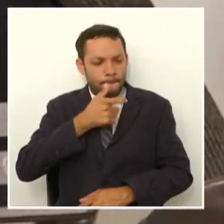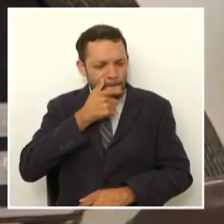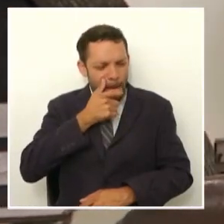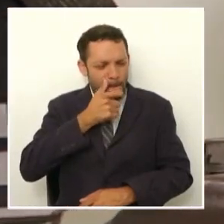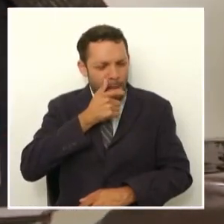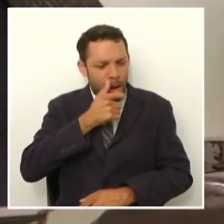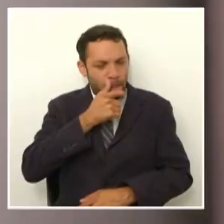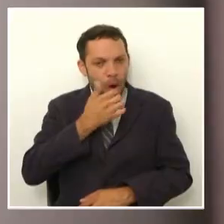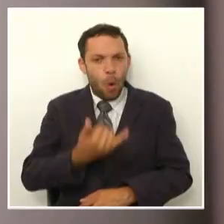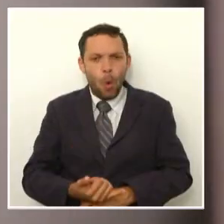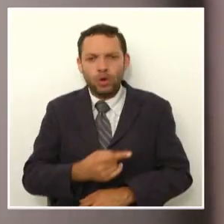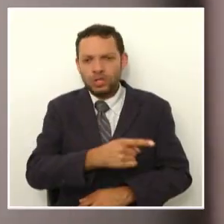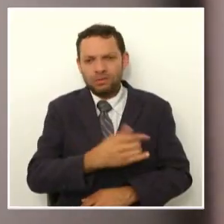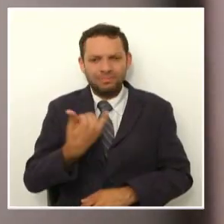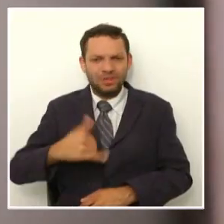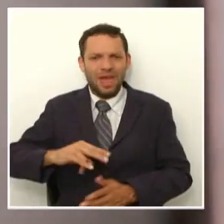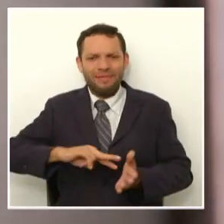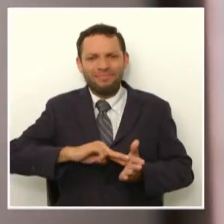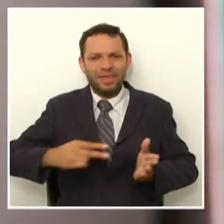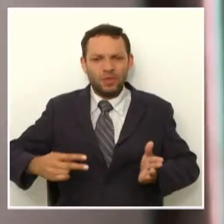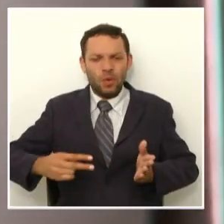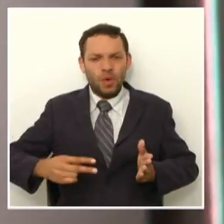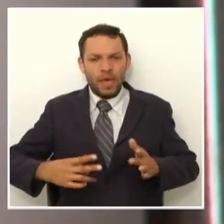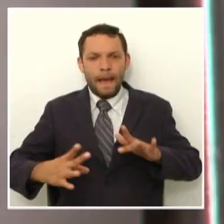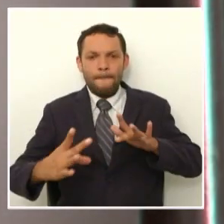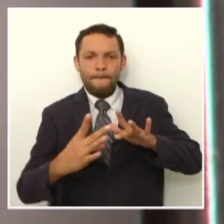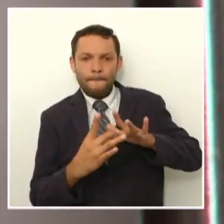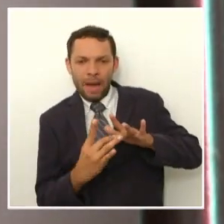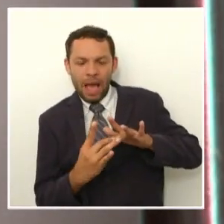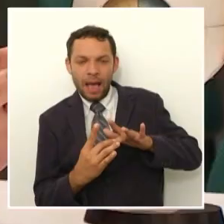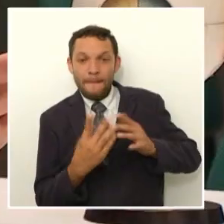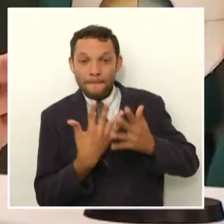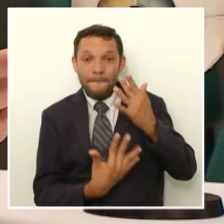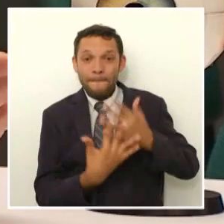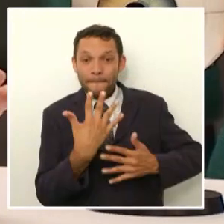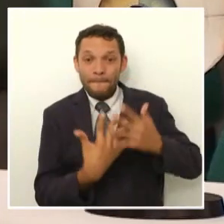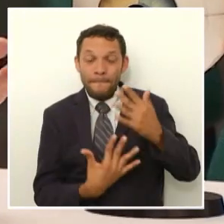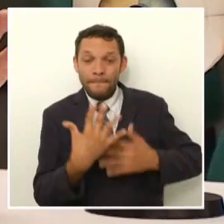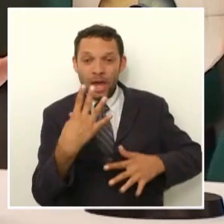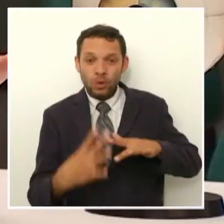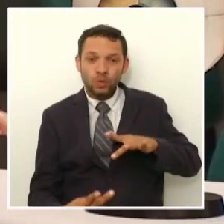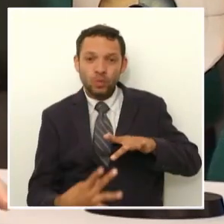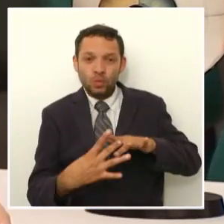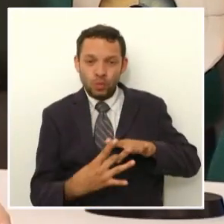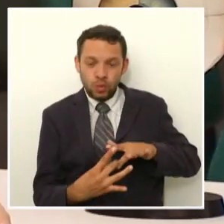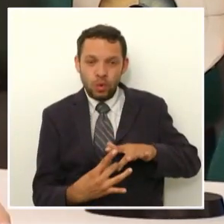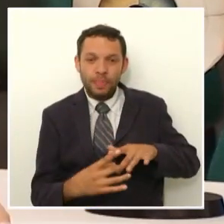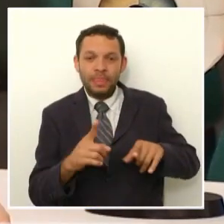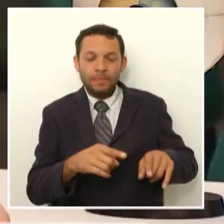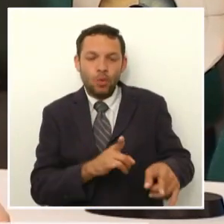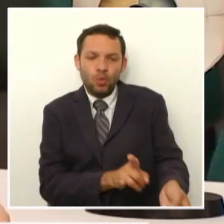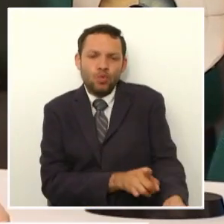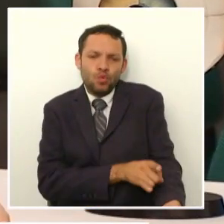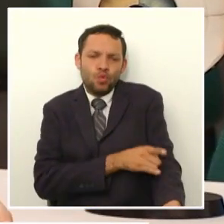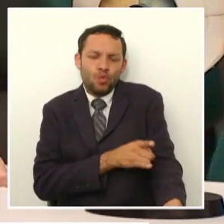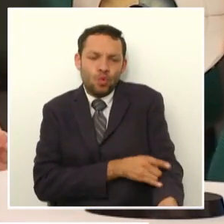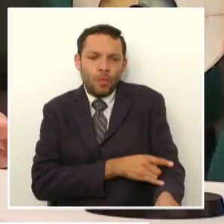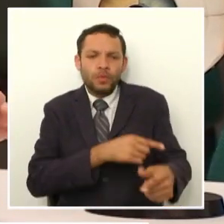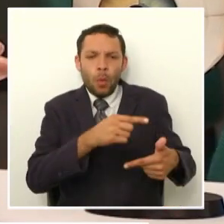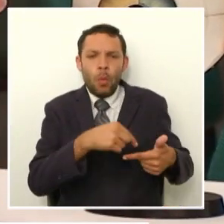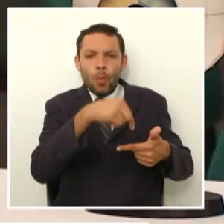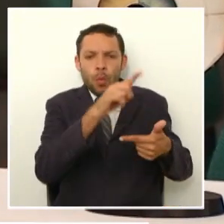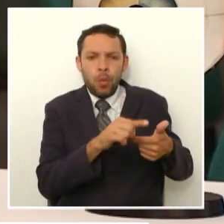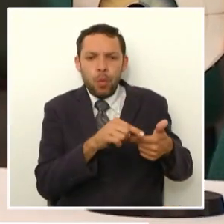un aparato de monitoría y una máquina de anestesia es tan sofisticada como un panel de un avión, donde tú